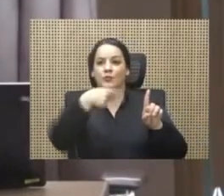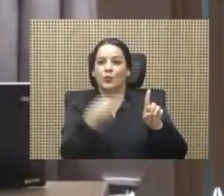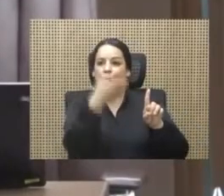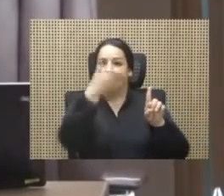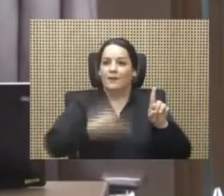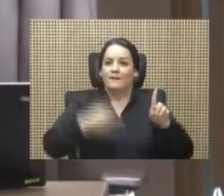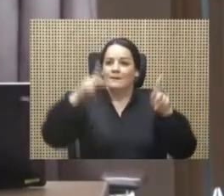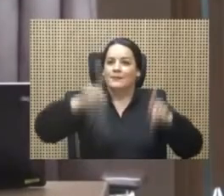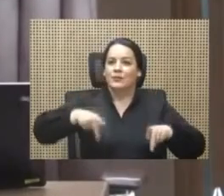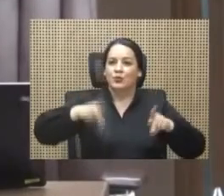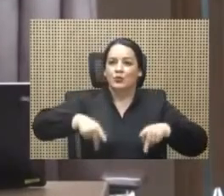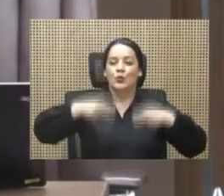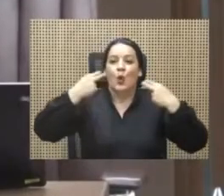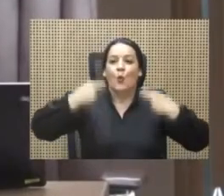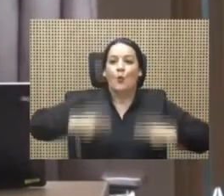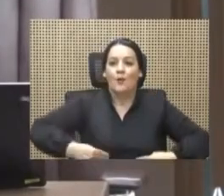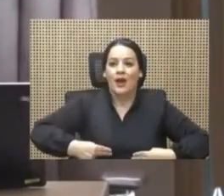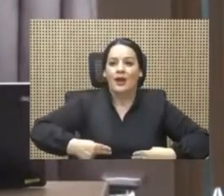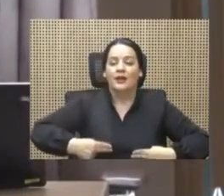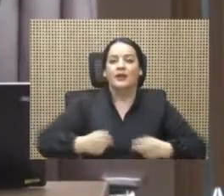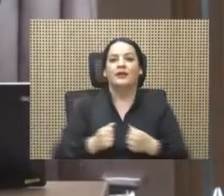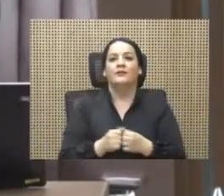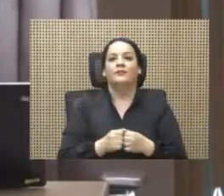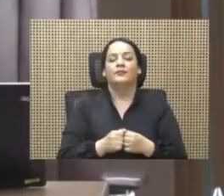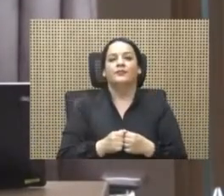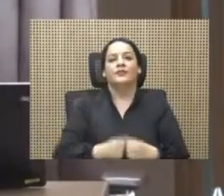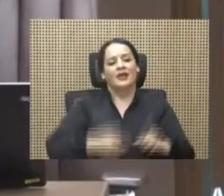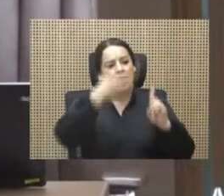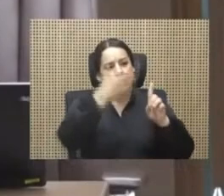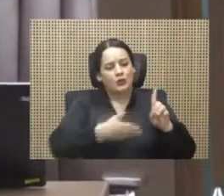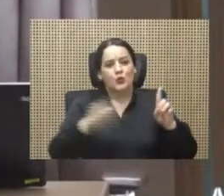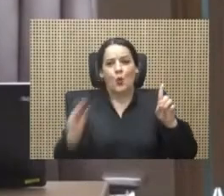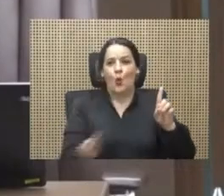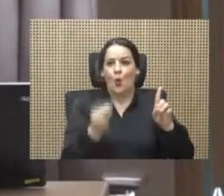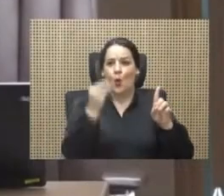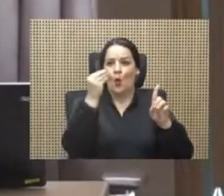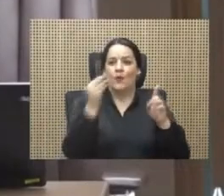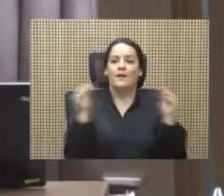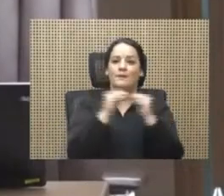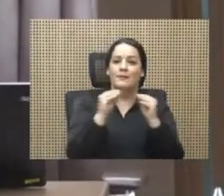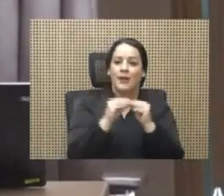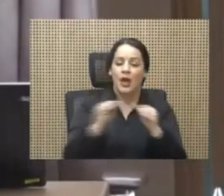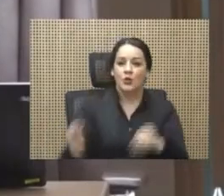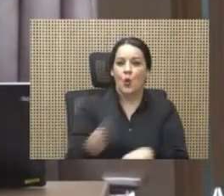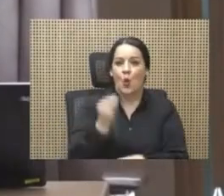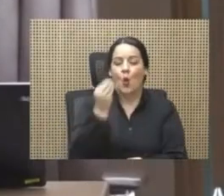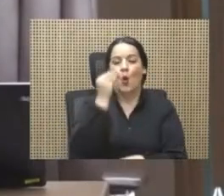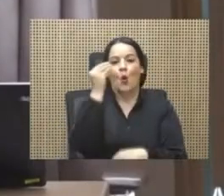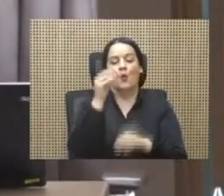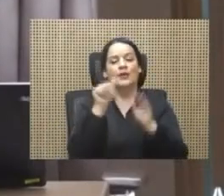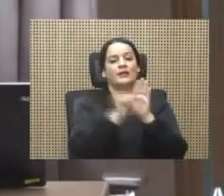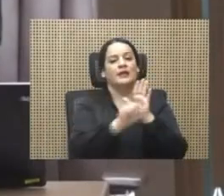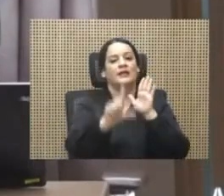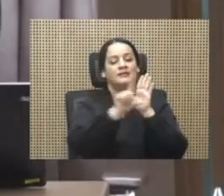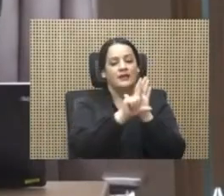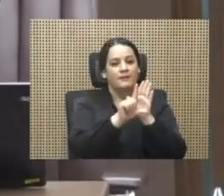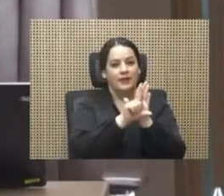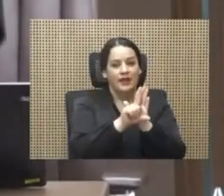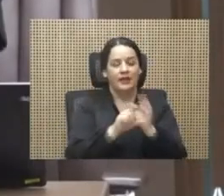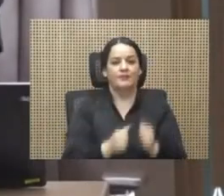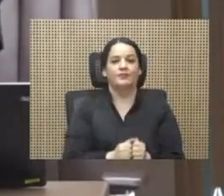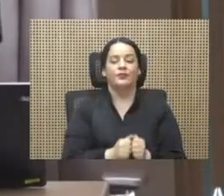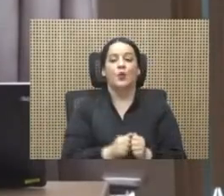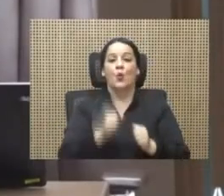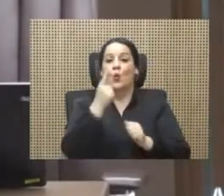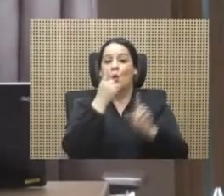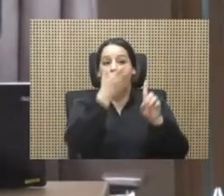humana un joven el más joven de la asamblea legislativa una persona que representa